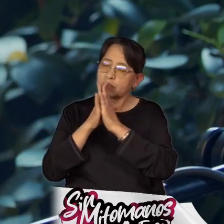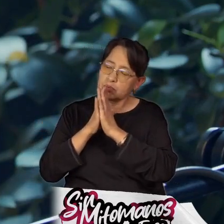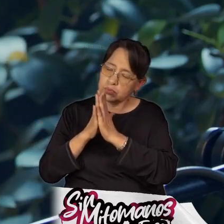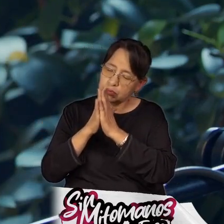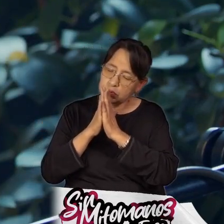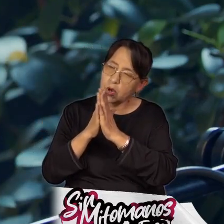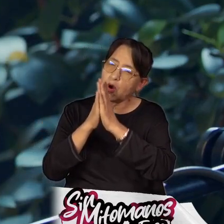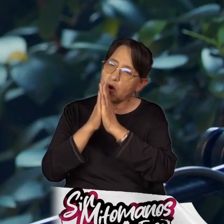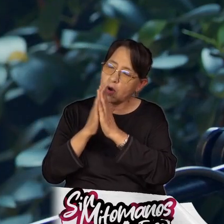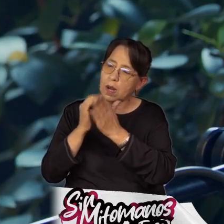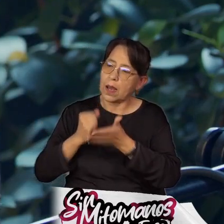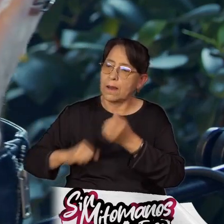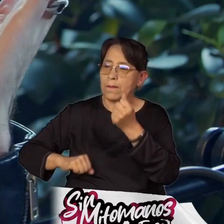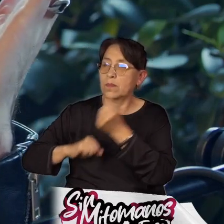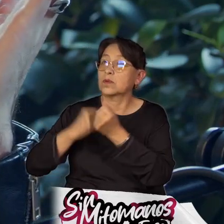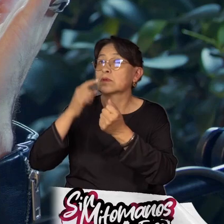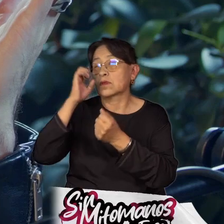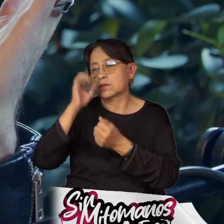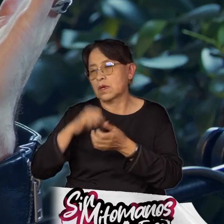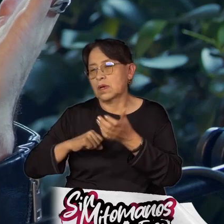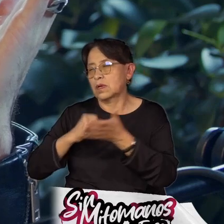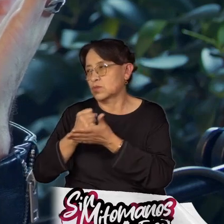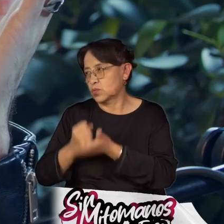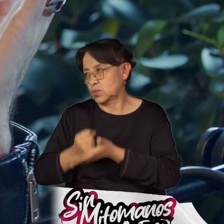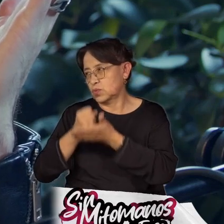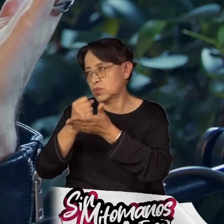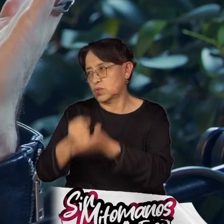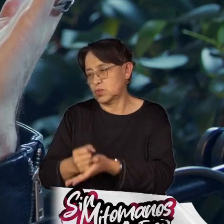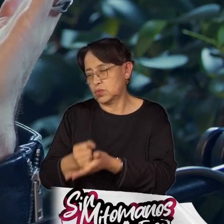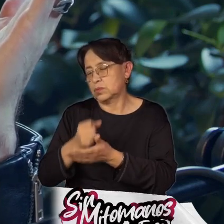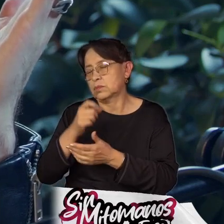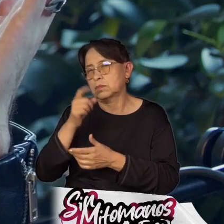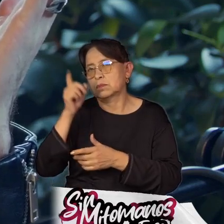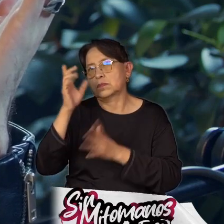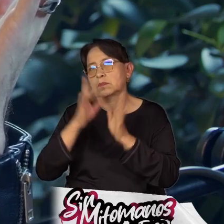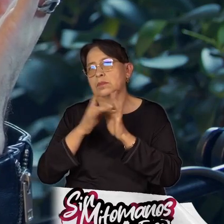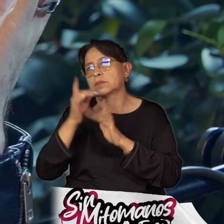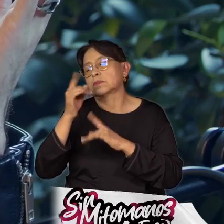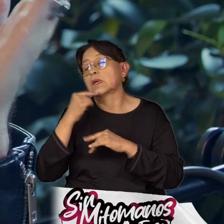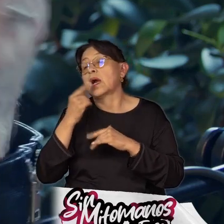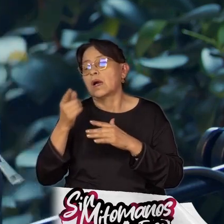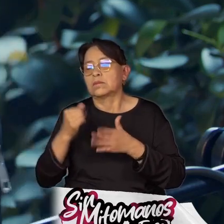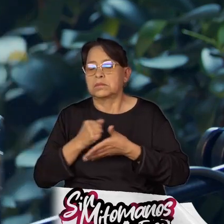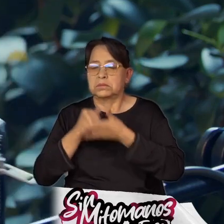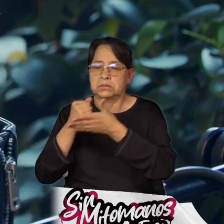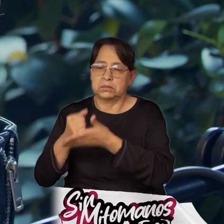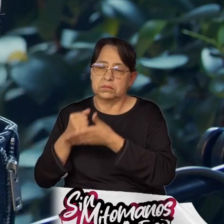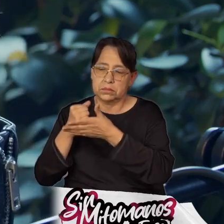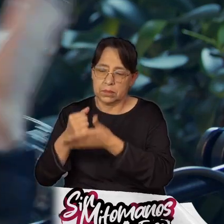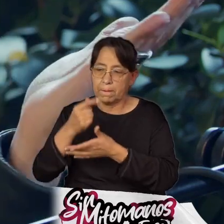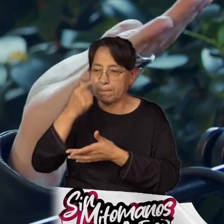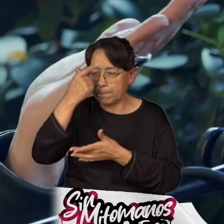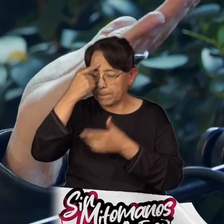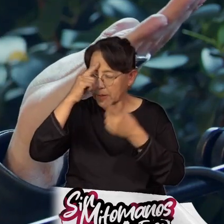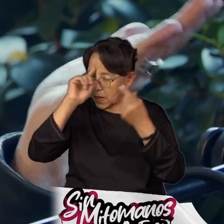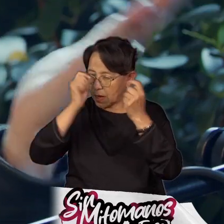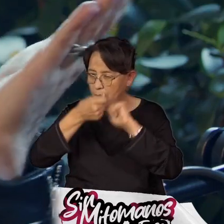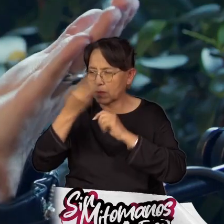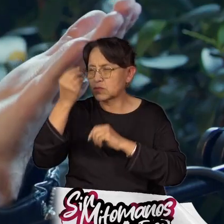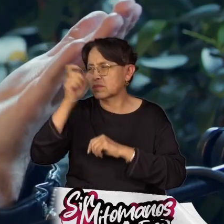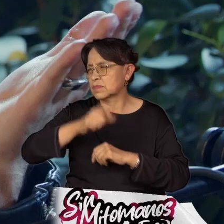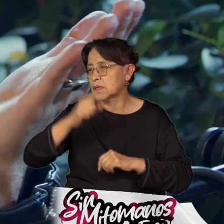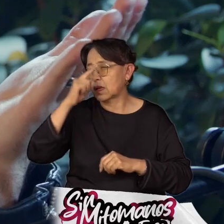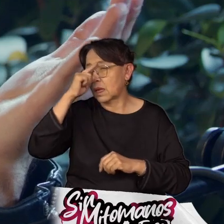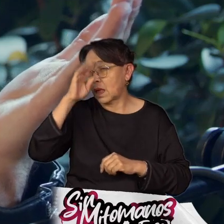hay la oportunidad de poder abrir nuestros ojos a la cantidad de bendiciones que el Señor tiene y a cambiar la mentalidad de ruina por